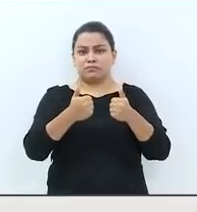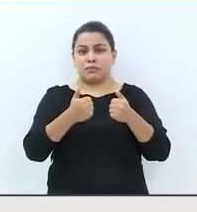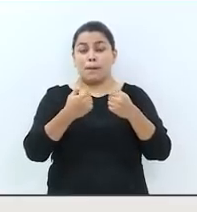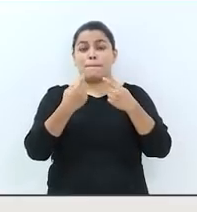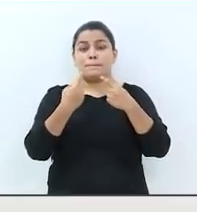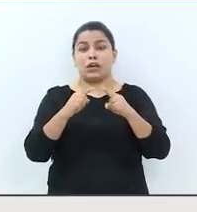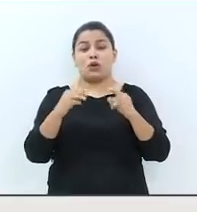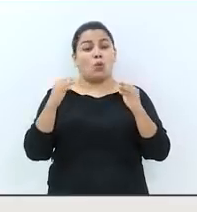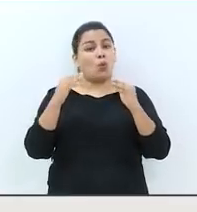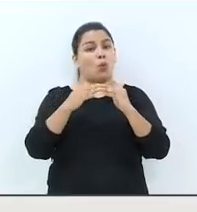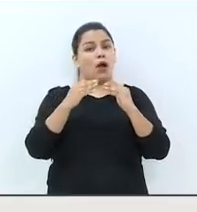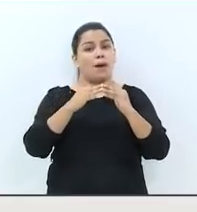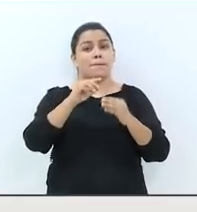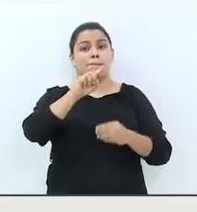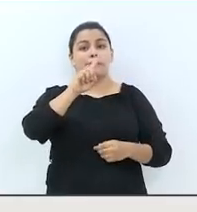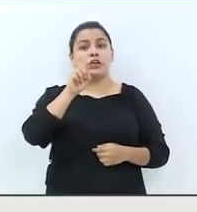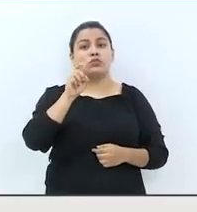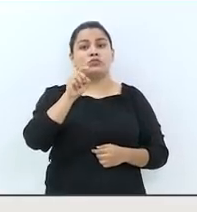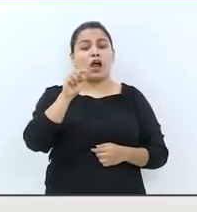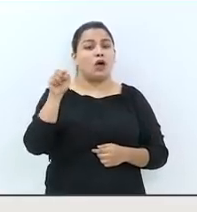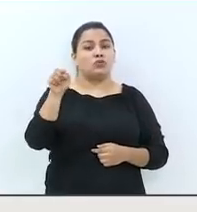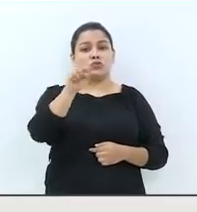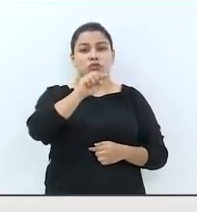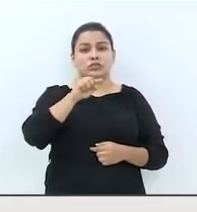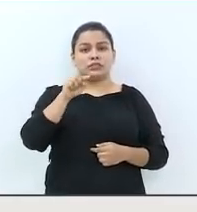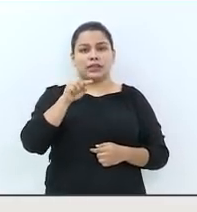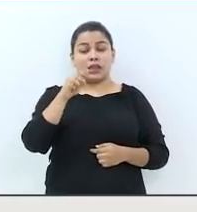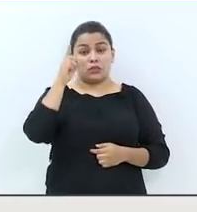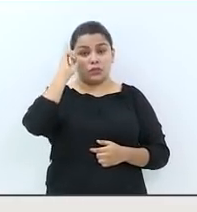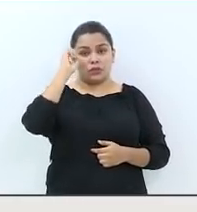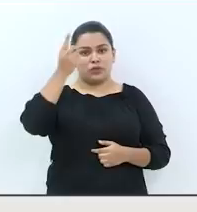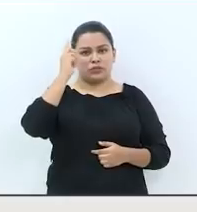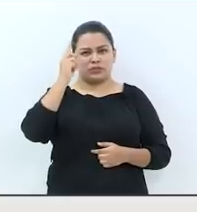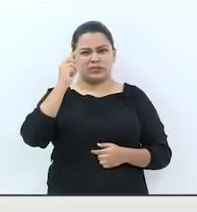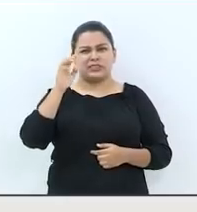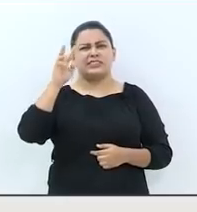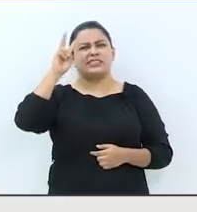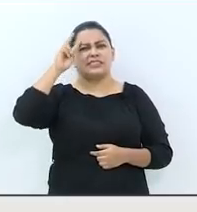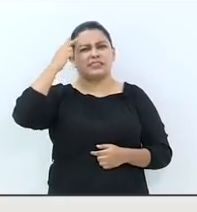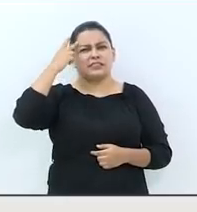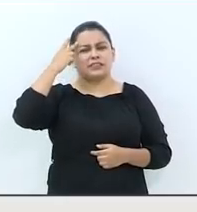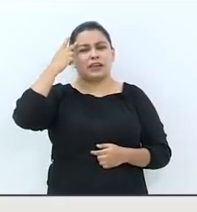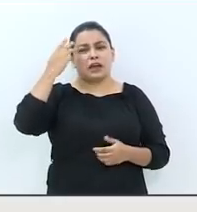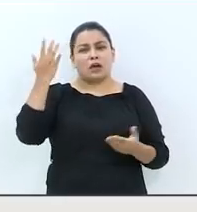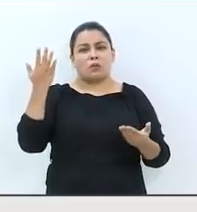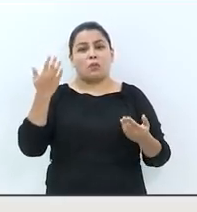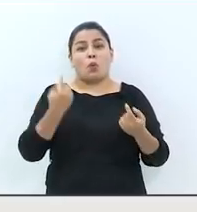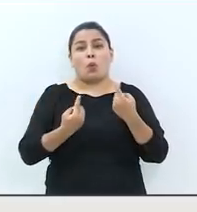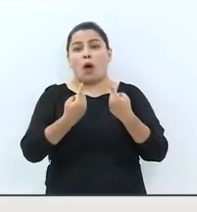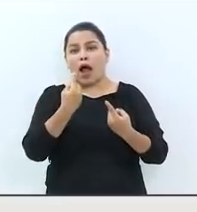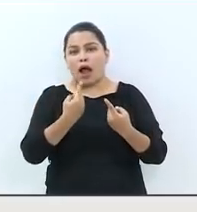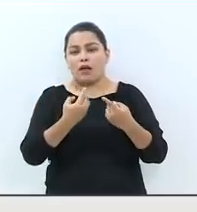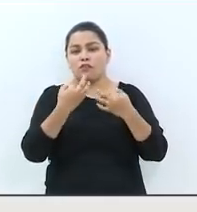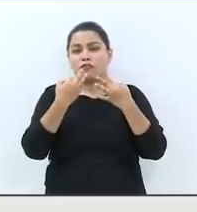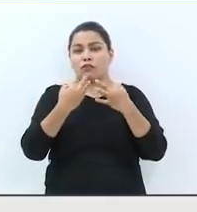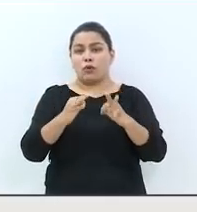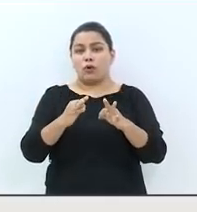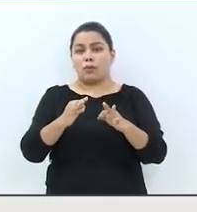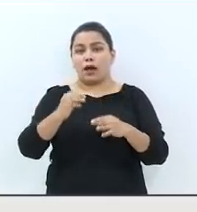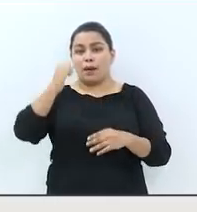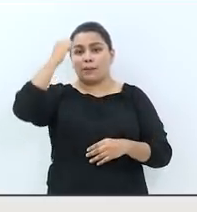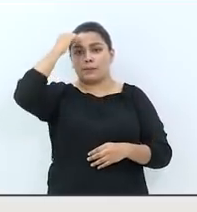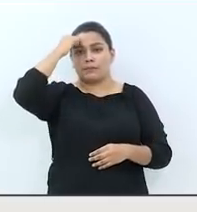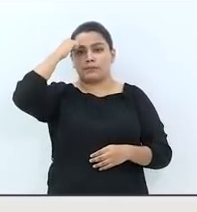pues también preguntarles a ustedes, estimadas y estimados docentes, ¿qué estilo de aprendizaje, al menos